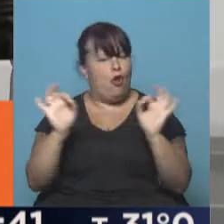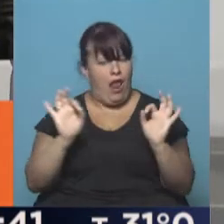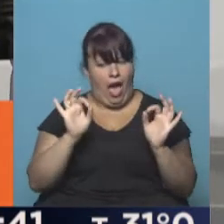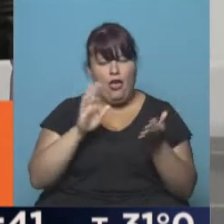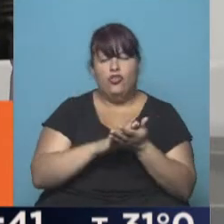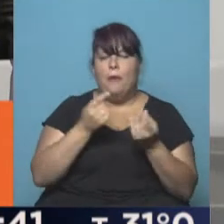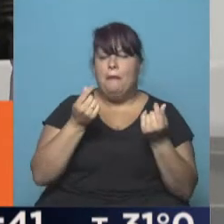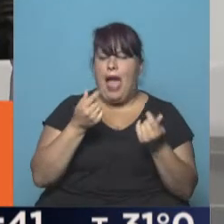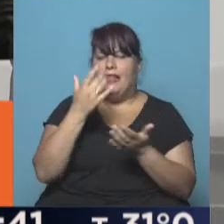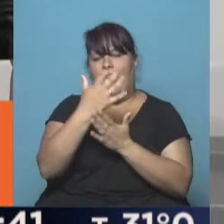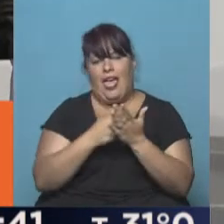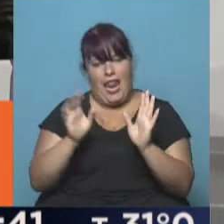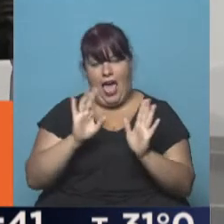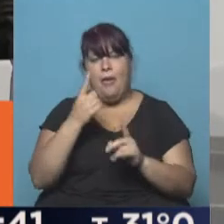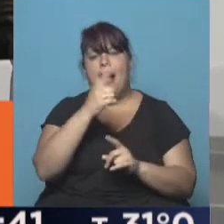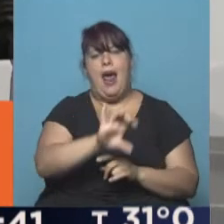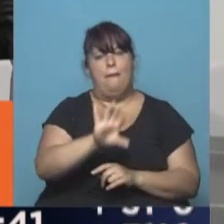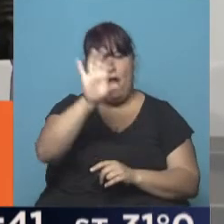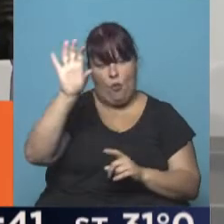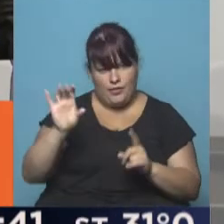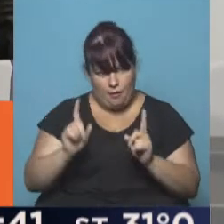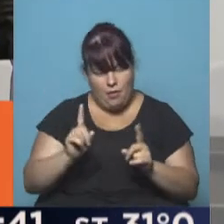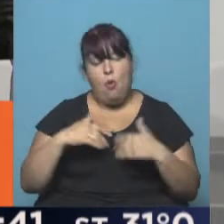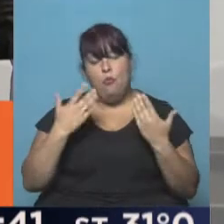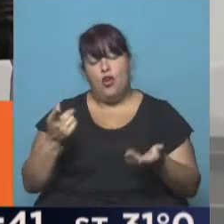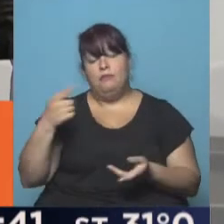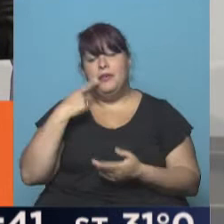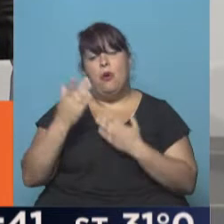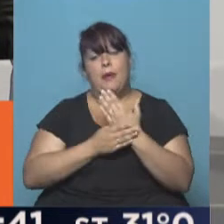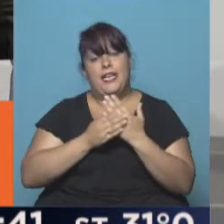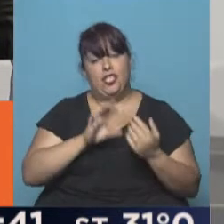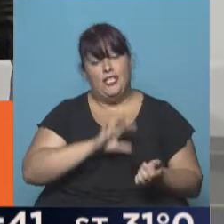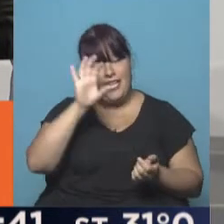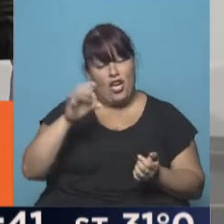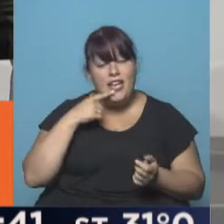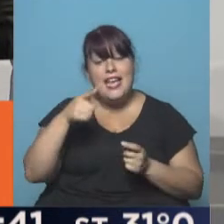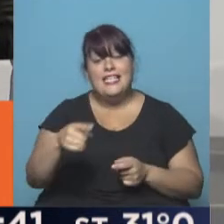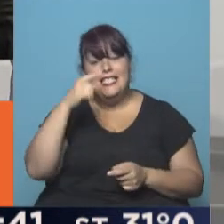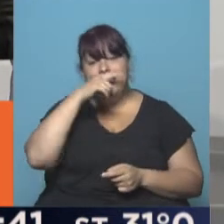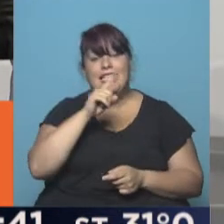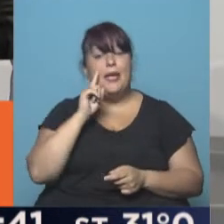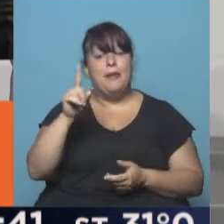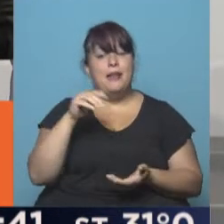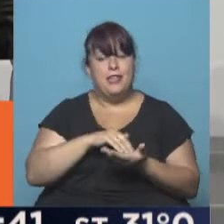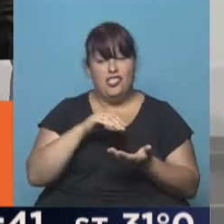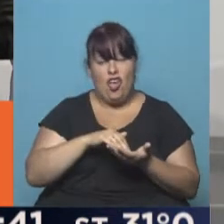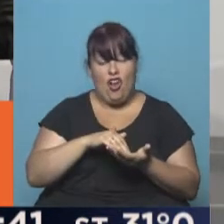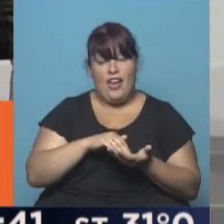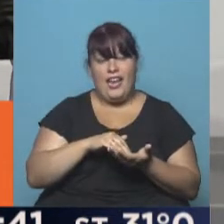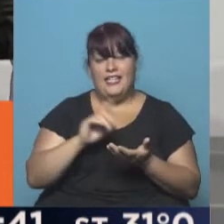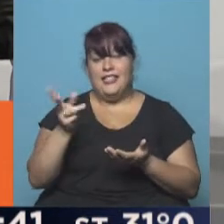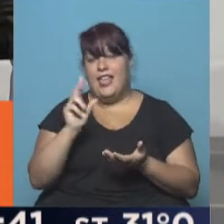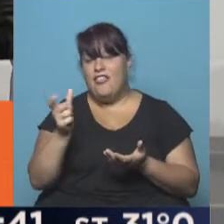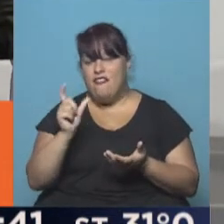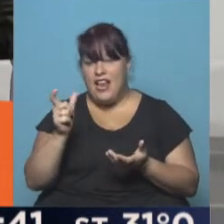punto de vista financiero para cada una de las provincias. Por eso, como bien dijo el ministro del Interior, de esos 7.000 millones de